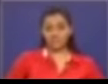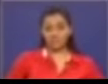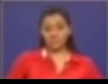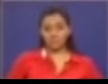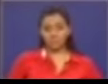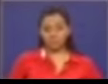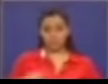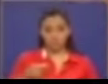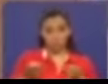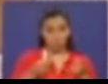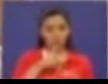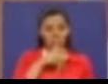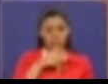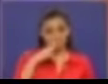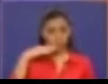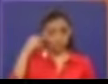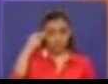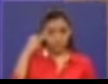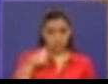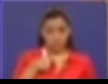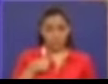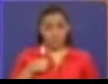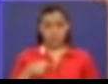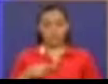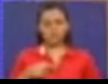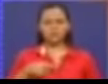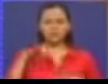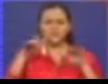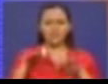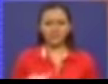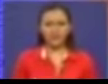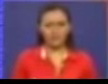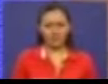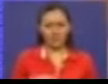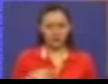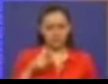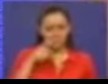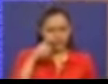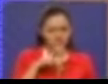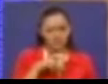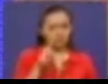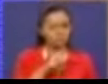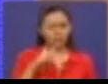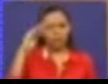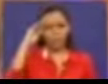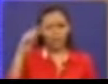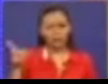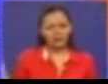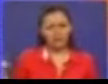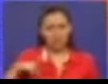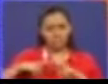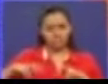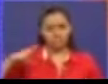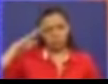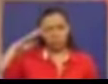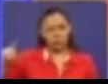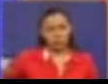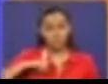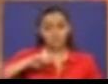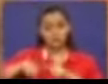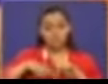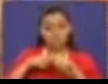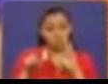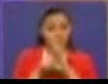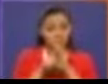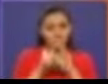lo maneja Correa, no lo maneja el secretario de Inteligencia, lo maneja la Policía Judicial. Y para cada operación, de acuerdo con la ley,